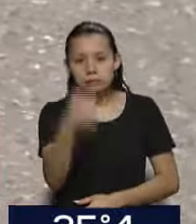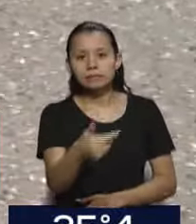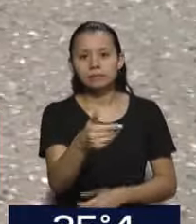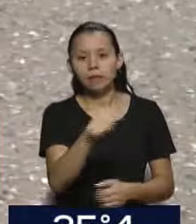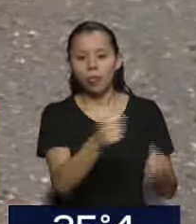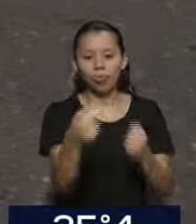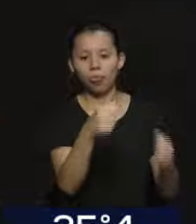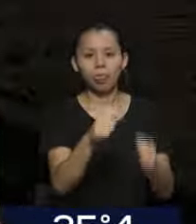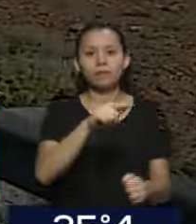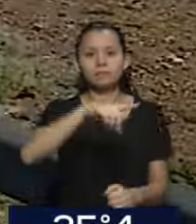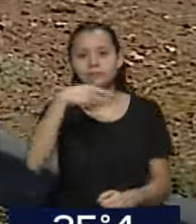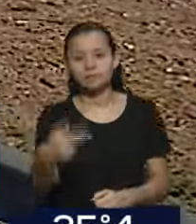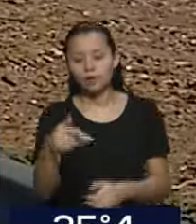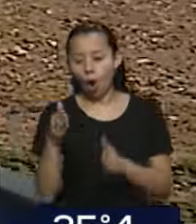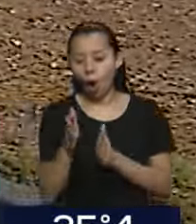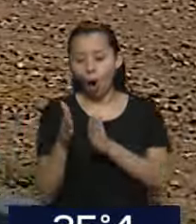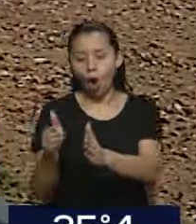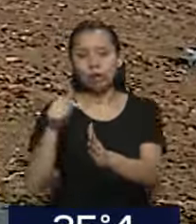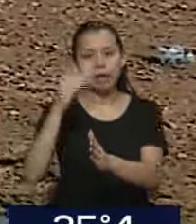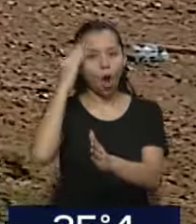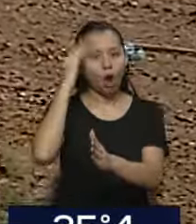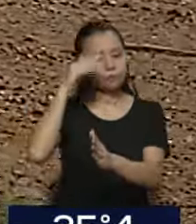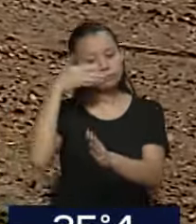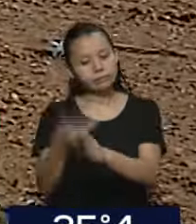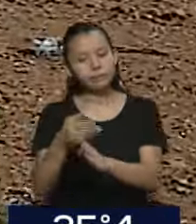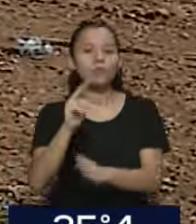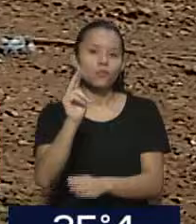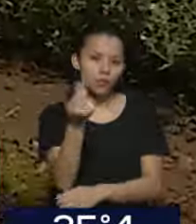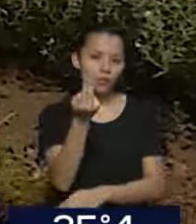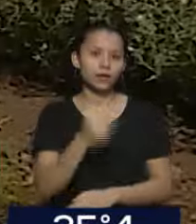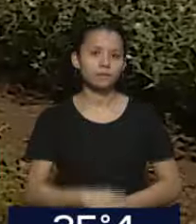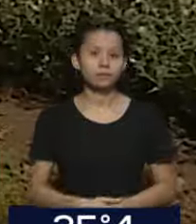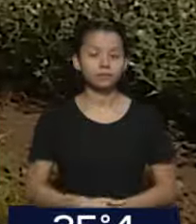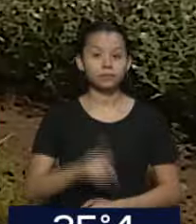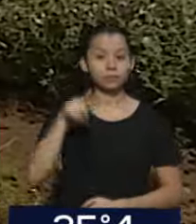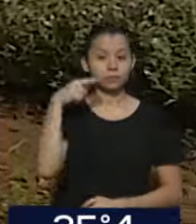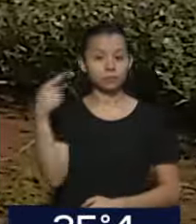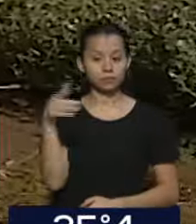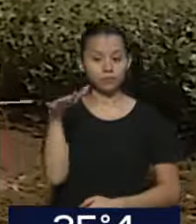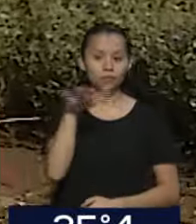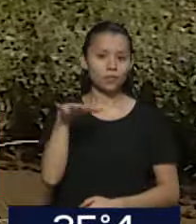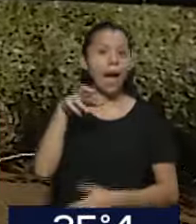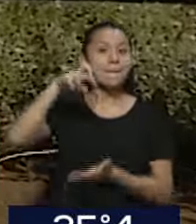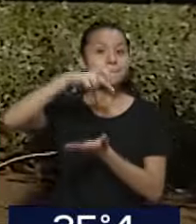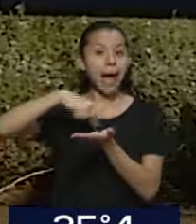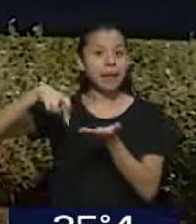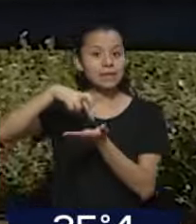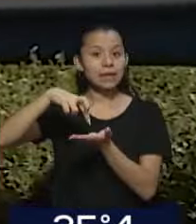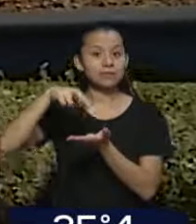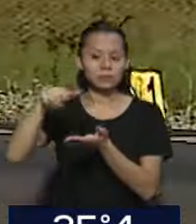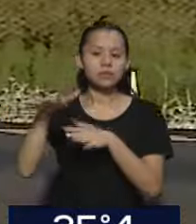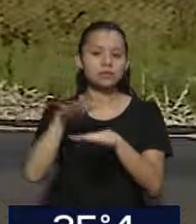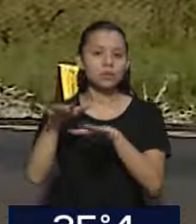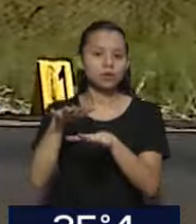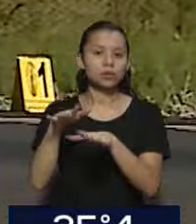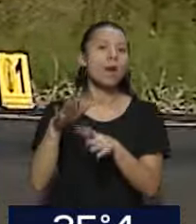su cabeza con el cordón. Horas más tarde, cerca de las 6, en Palmira, se produjo otro incidente con saldo